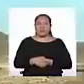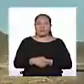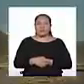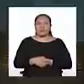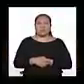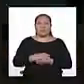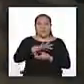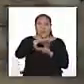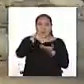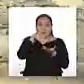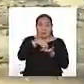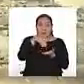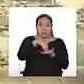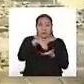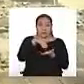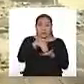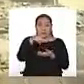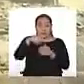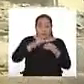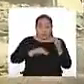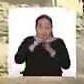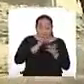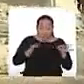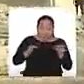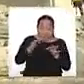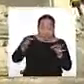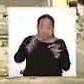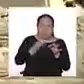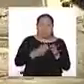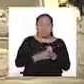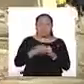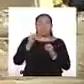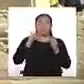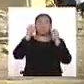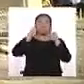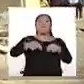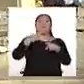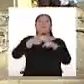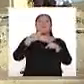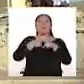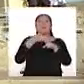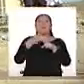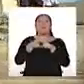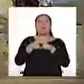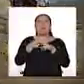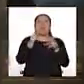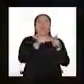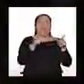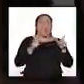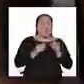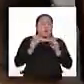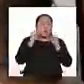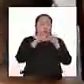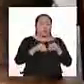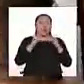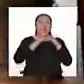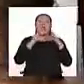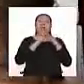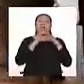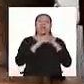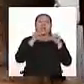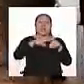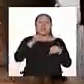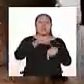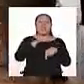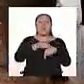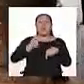El Centro Arqueológico Garagay recibió su nombre de la hacienda que se estableció allí durante el virreinato. En